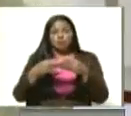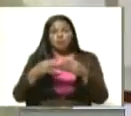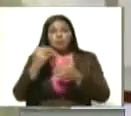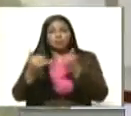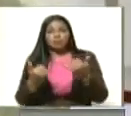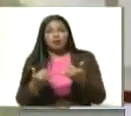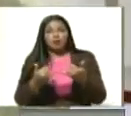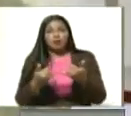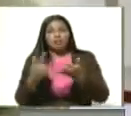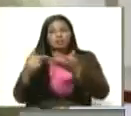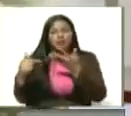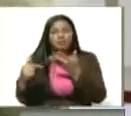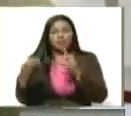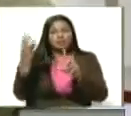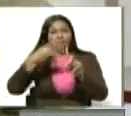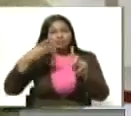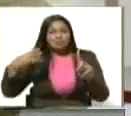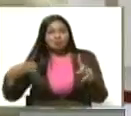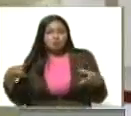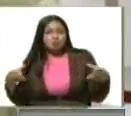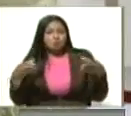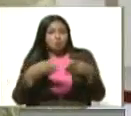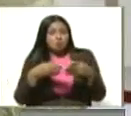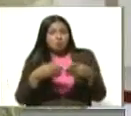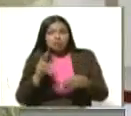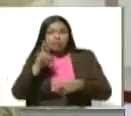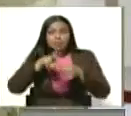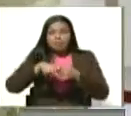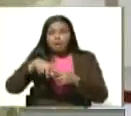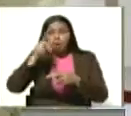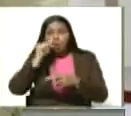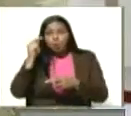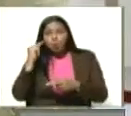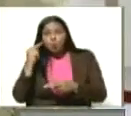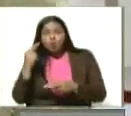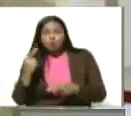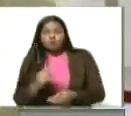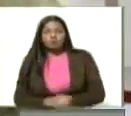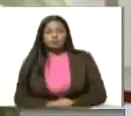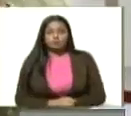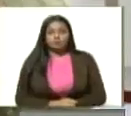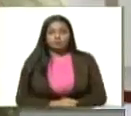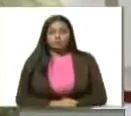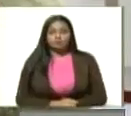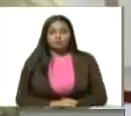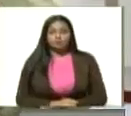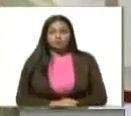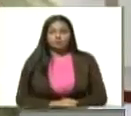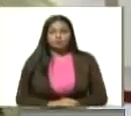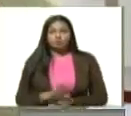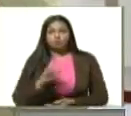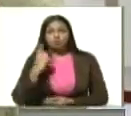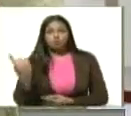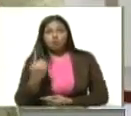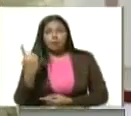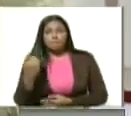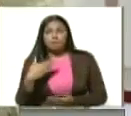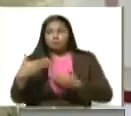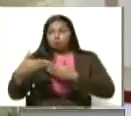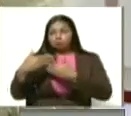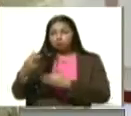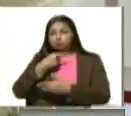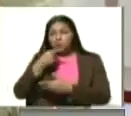para asuntos de diversidad sexual, donde también están sentadas y sentados varios factores que no son solamente